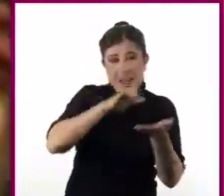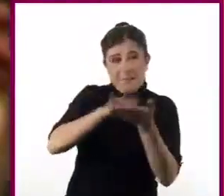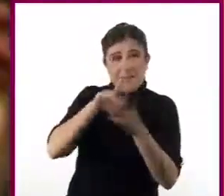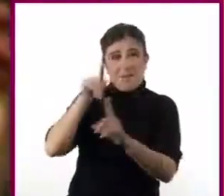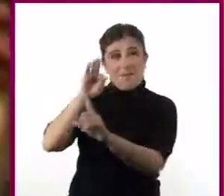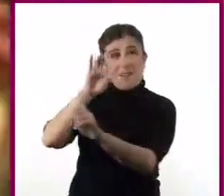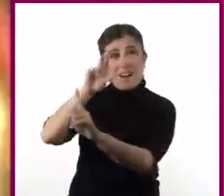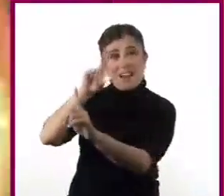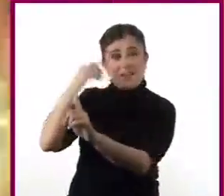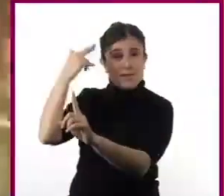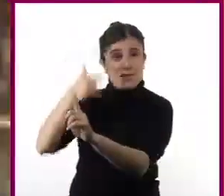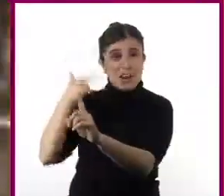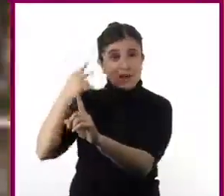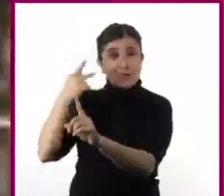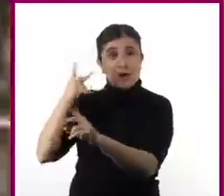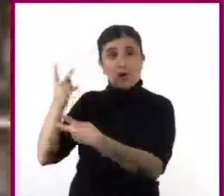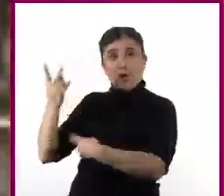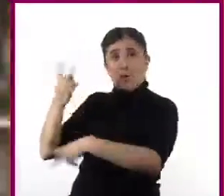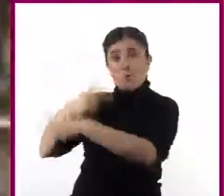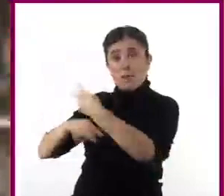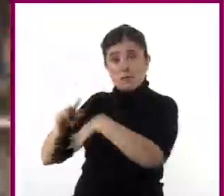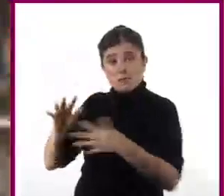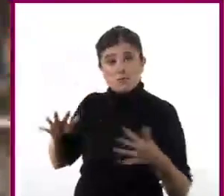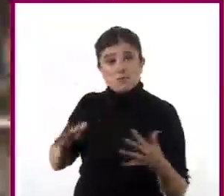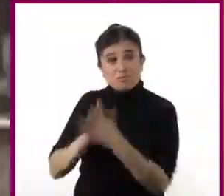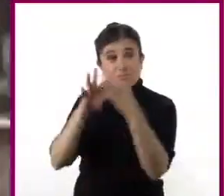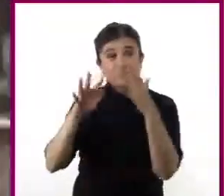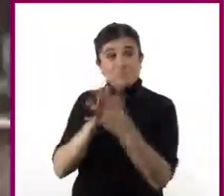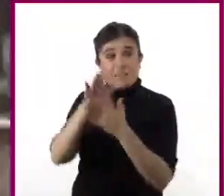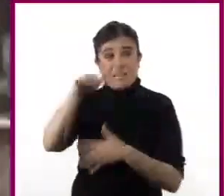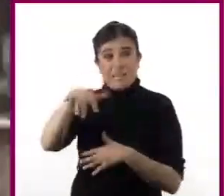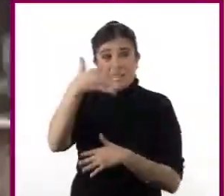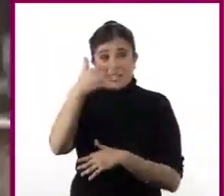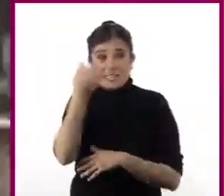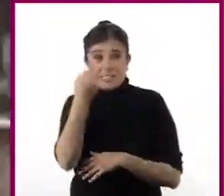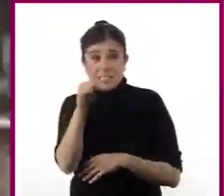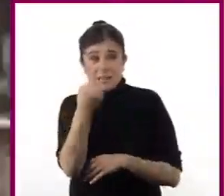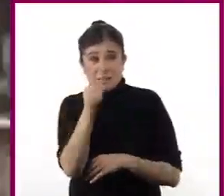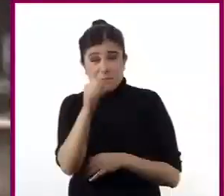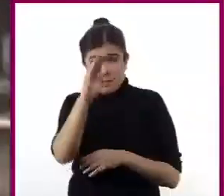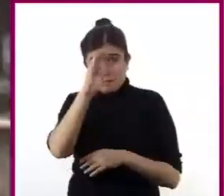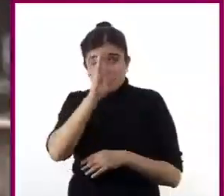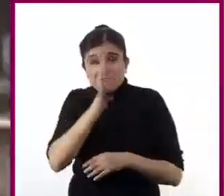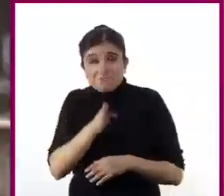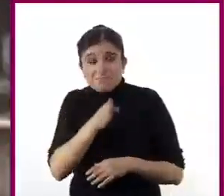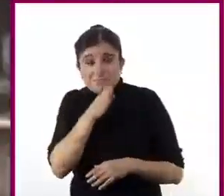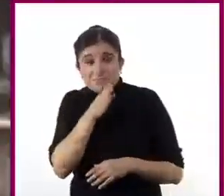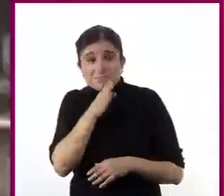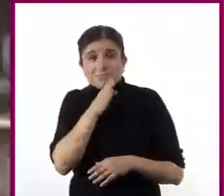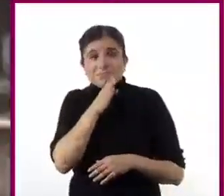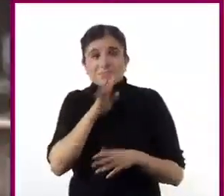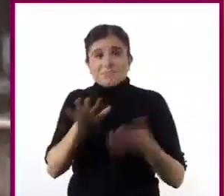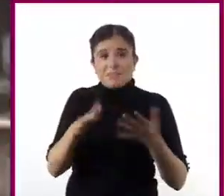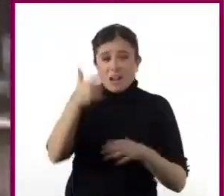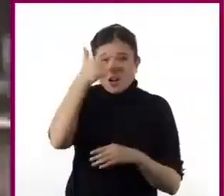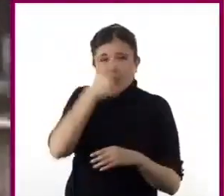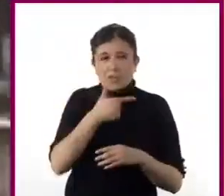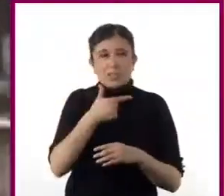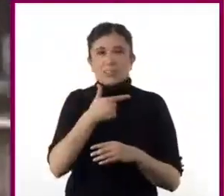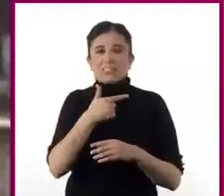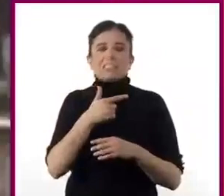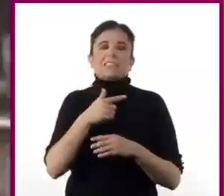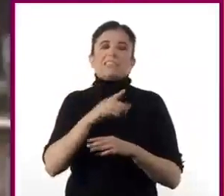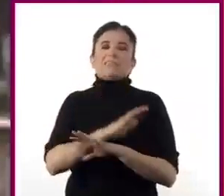cuando sobreviene el golpe de Yermo del 15 de septiembre a la medianoche, se cierran una